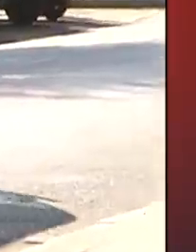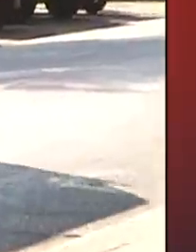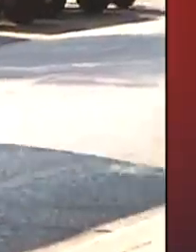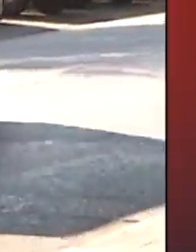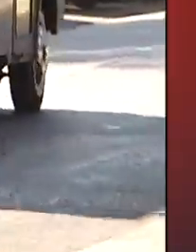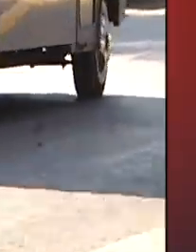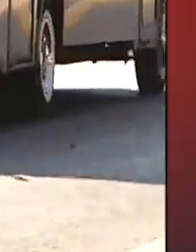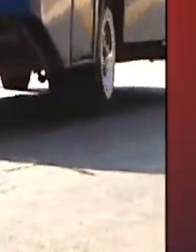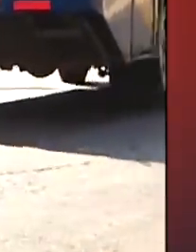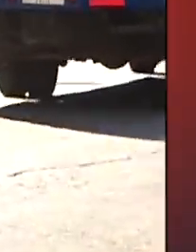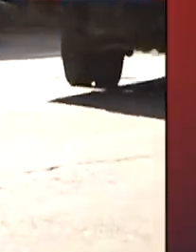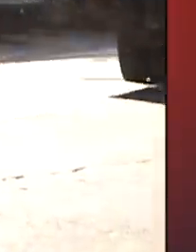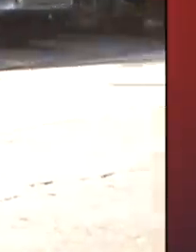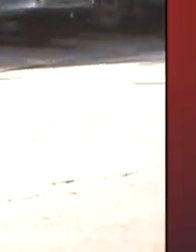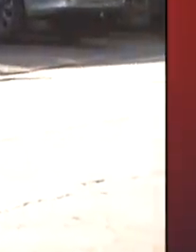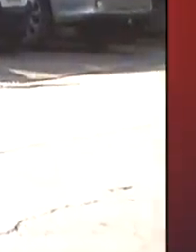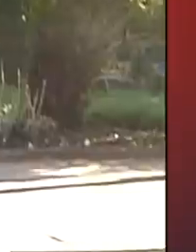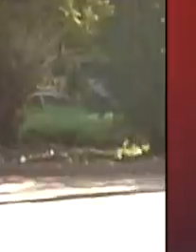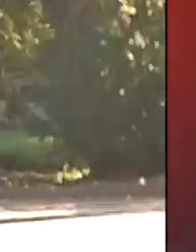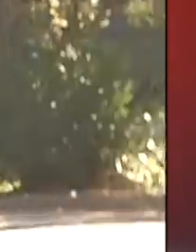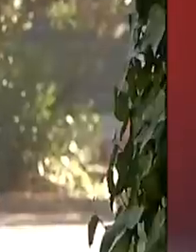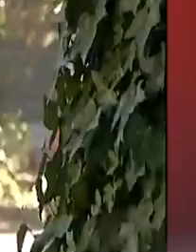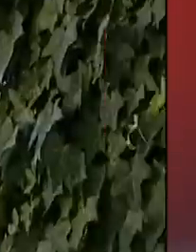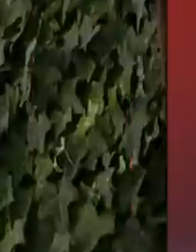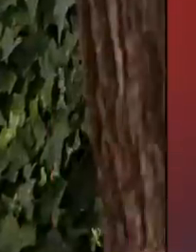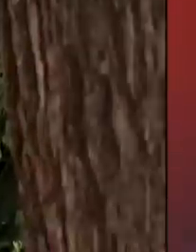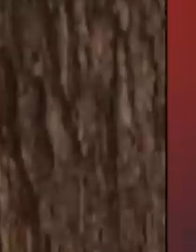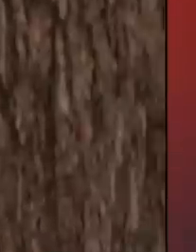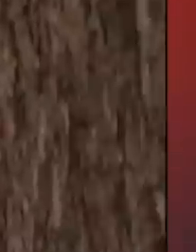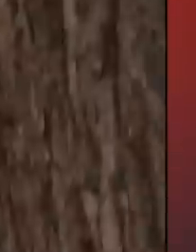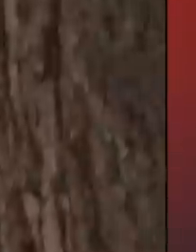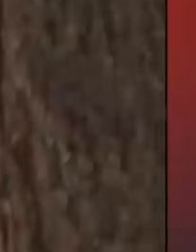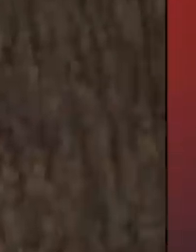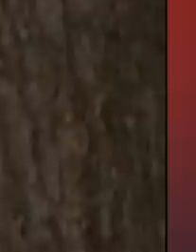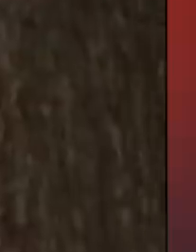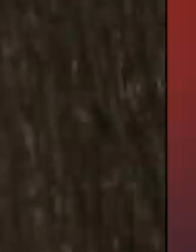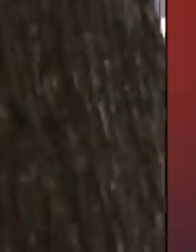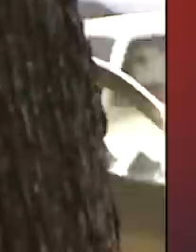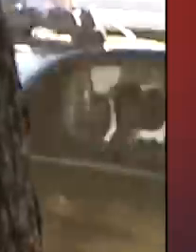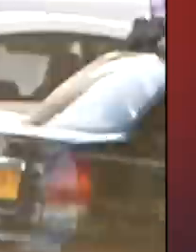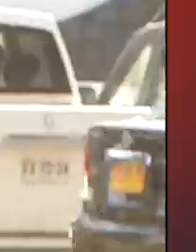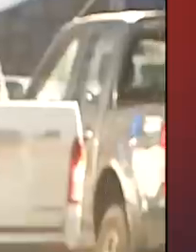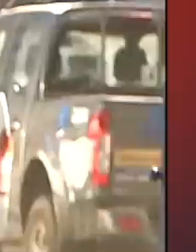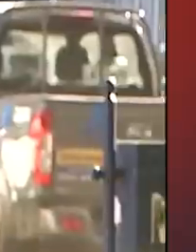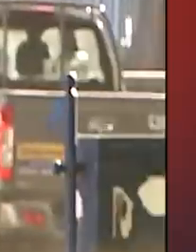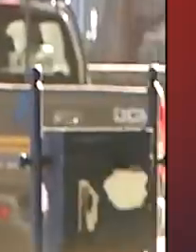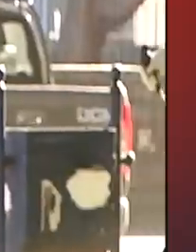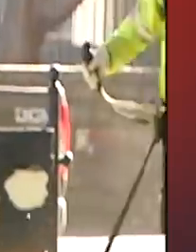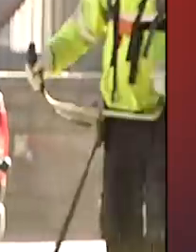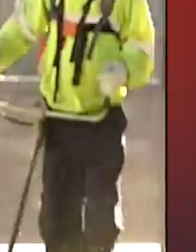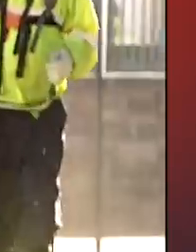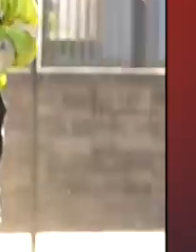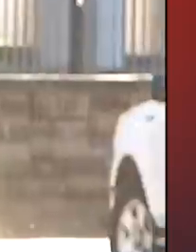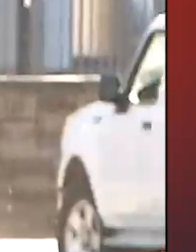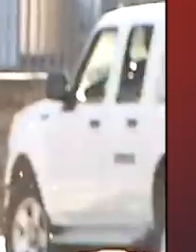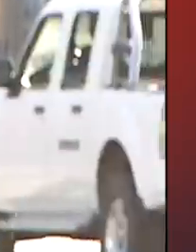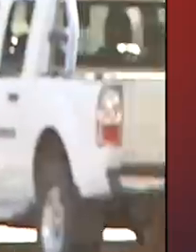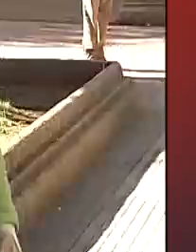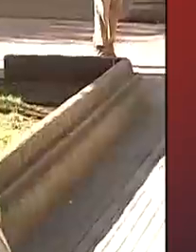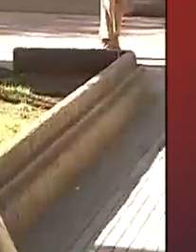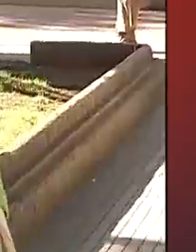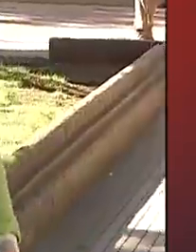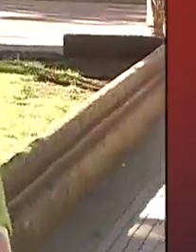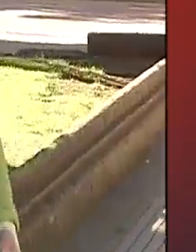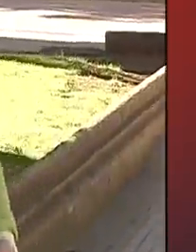privado y 3 están graves. Ahora bien, frente a los casos nuevos, en las últimas 24 horas se registran 301